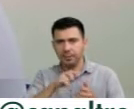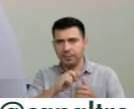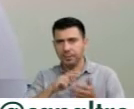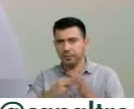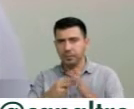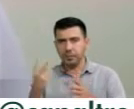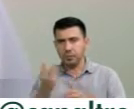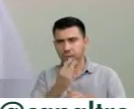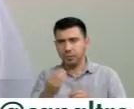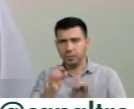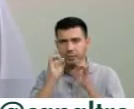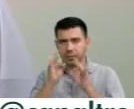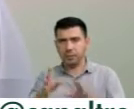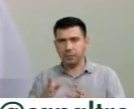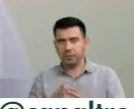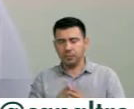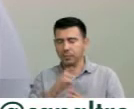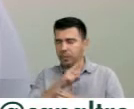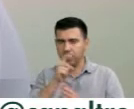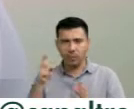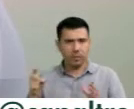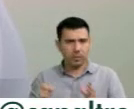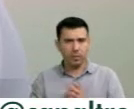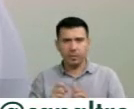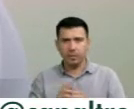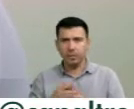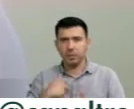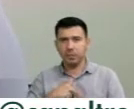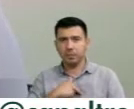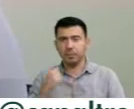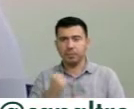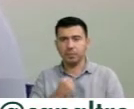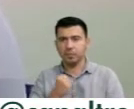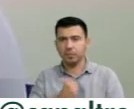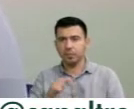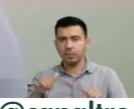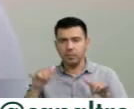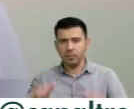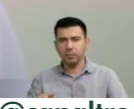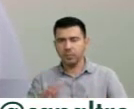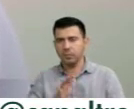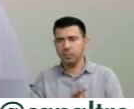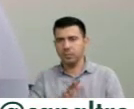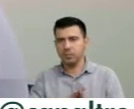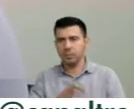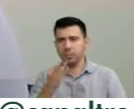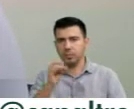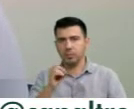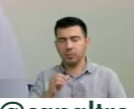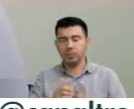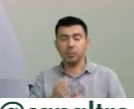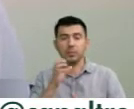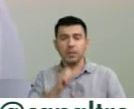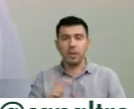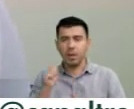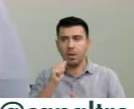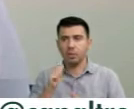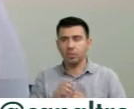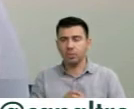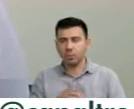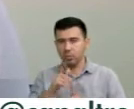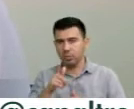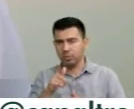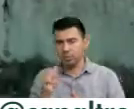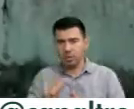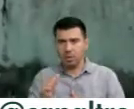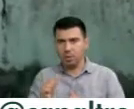Rechazo total, pues veníamos en una tranquilidad. Del 30 de agosto pues no había ningún hecho de alteración de orden público, que el